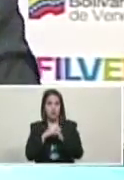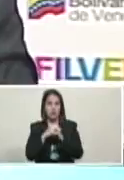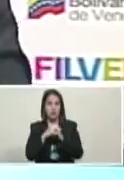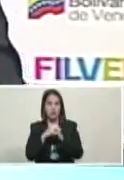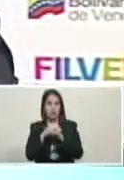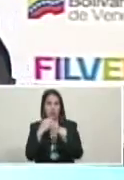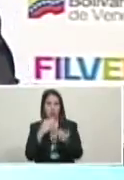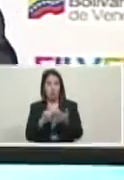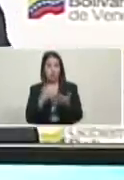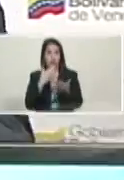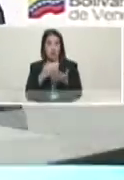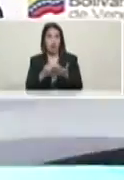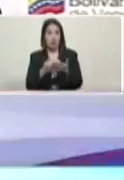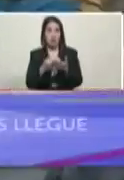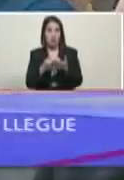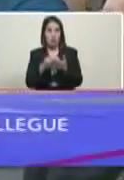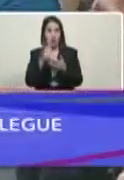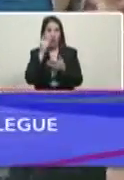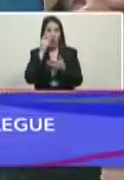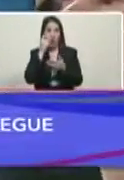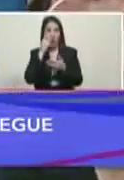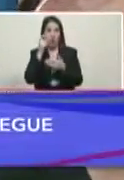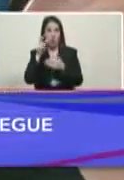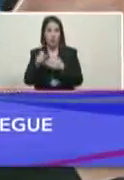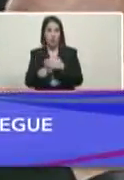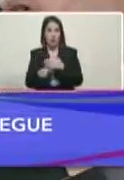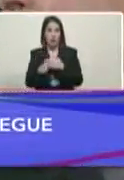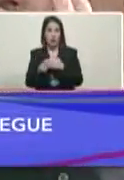Yo le pido al compañero Ernesto Villegas